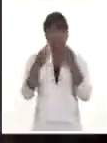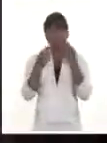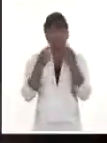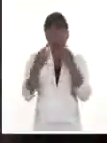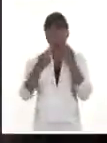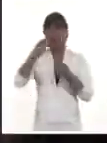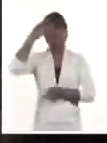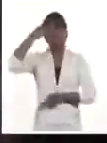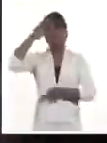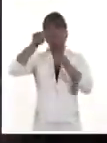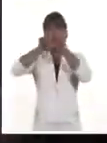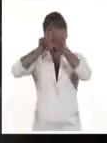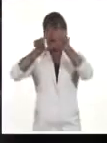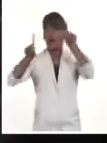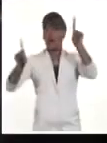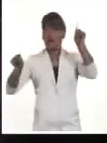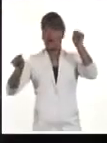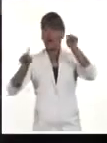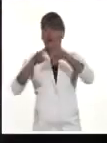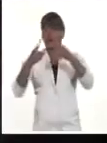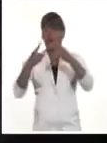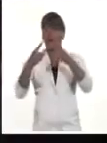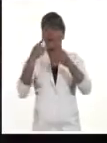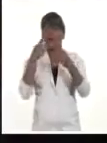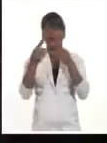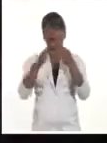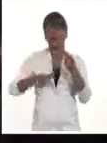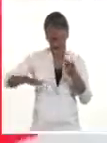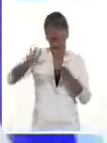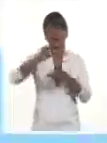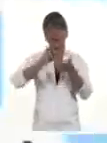el pueblo cubano a la vanguardia de la clase obrera.